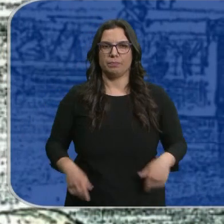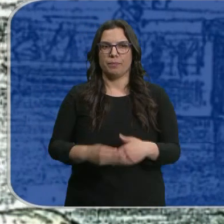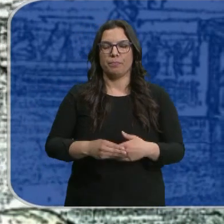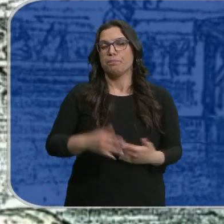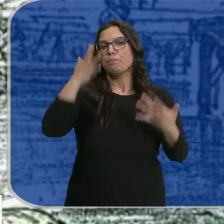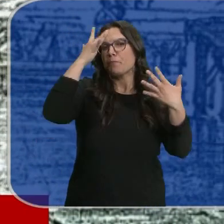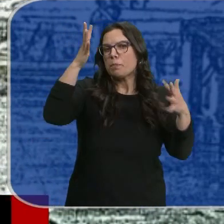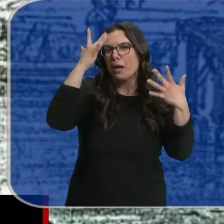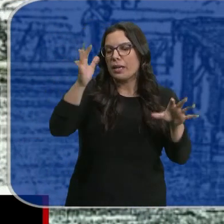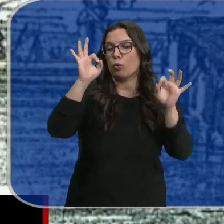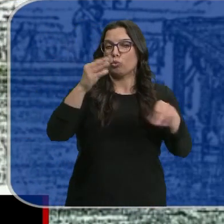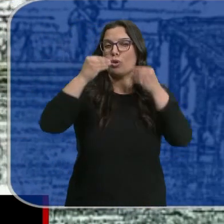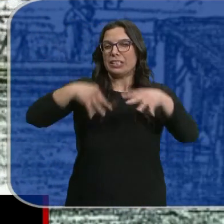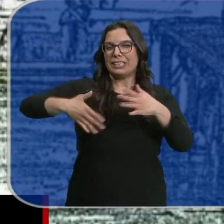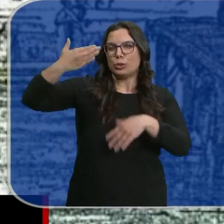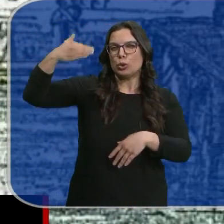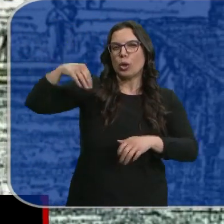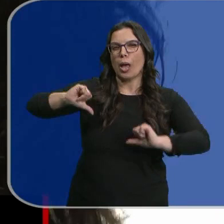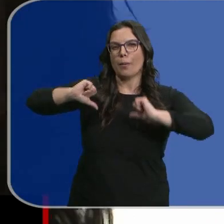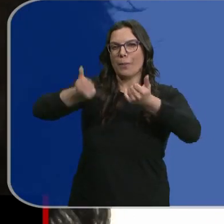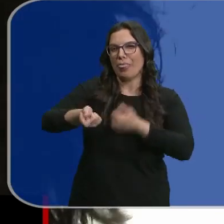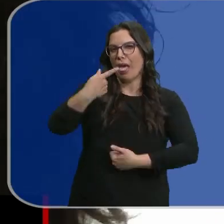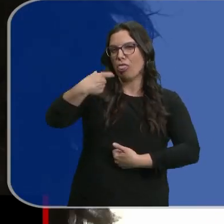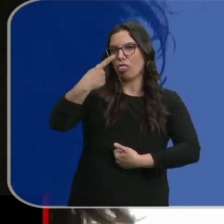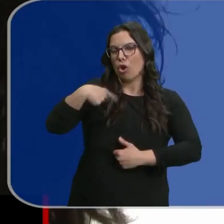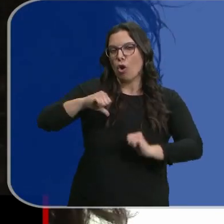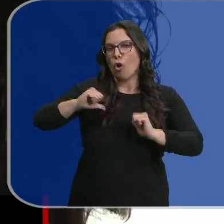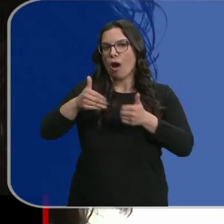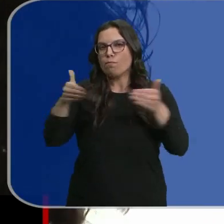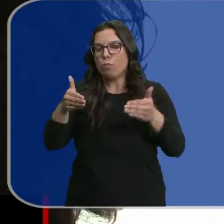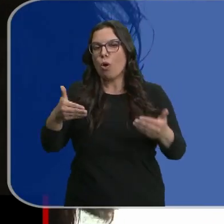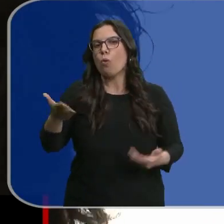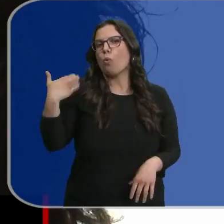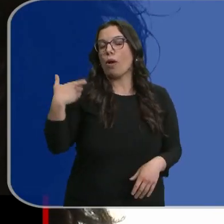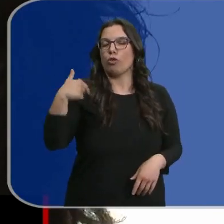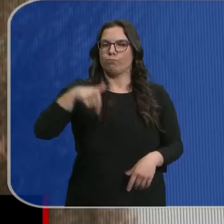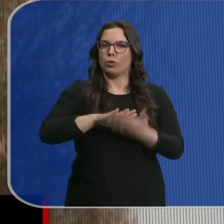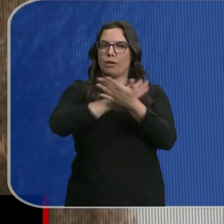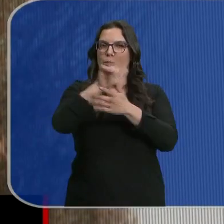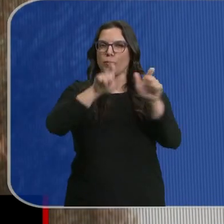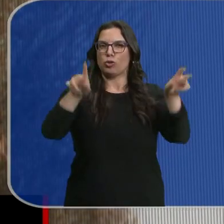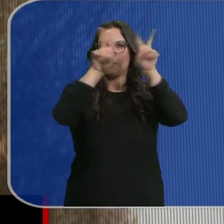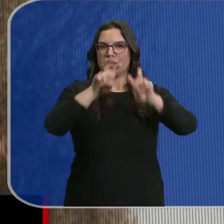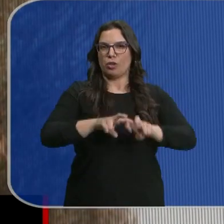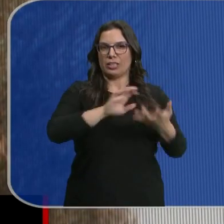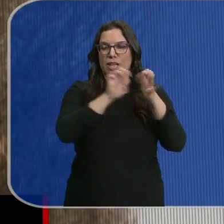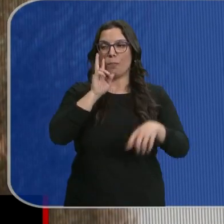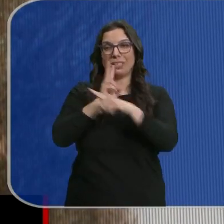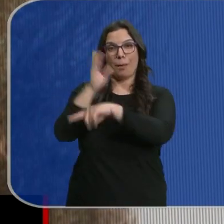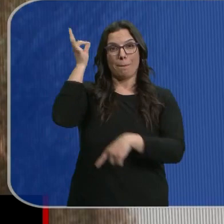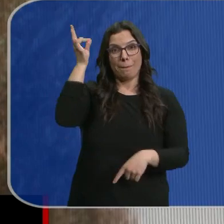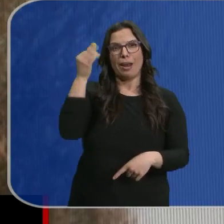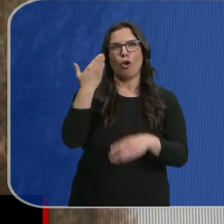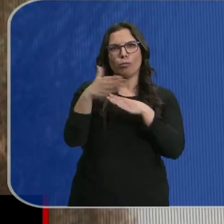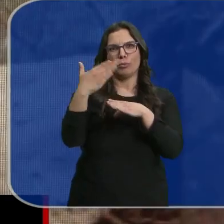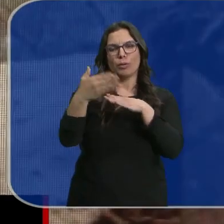¿Se imaginan en qué momento de la historia se empezaron a consumir drogas? Hablaremos con investigadores de Castilla y León. En estos cabellos se han